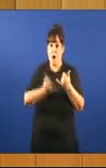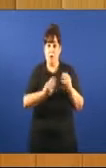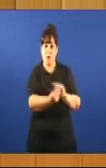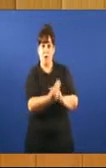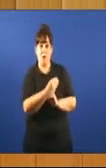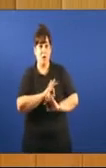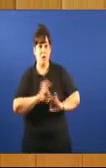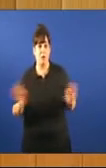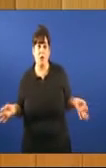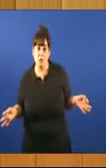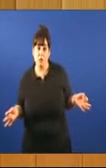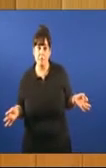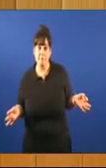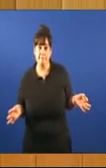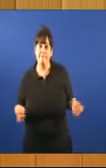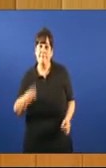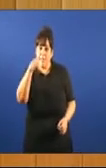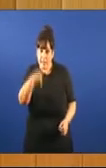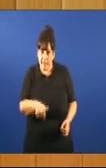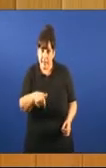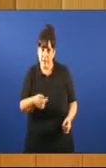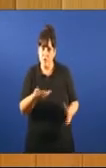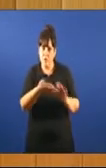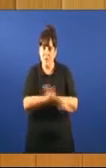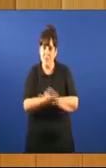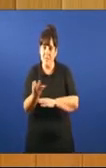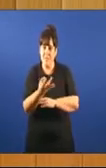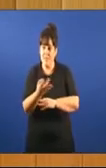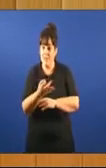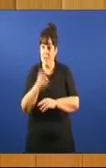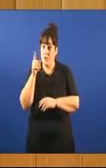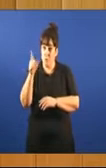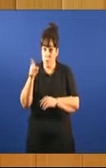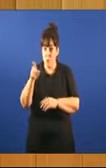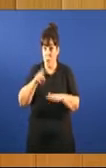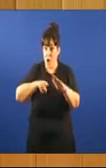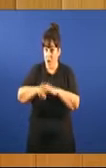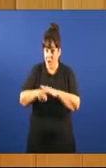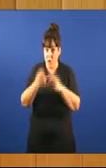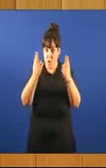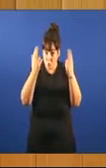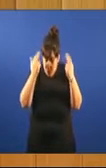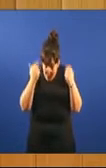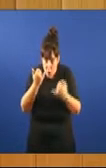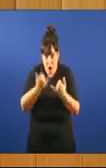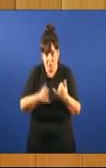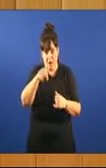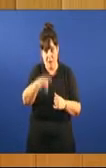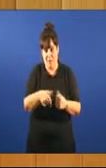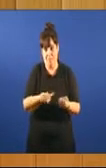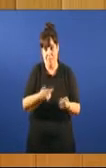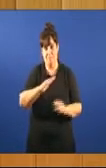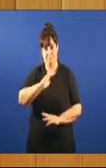compensación. Estes son os custes que ten para Galiza, señor Feijóo, a súa sumisión. Pero sigamos falando de